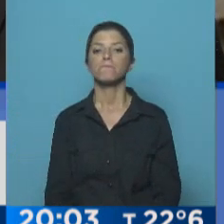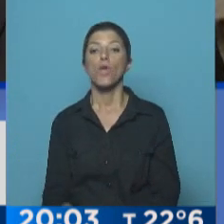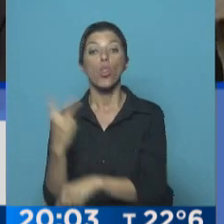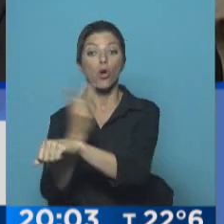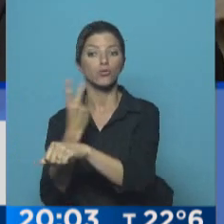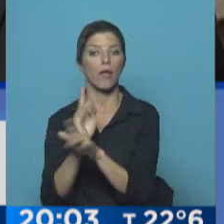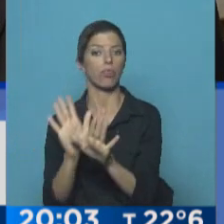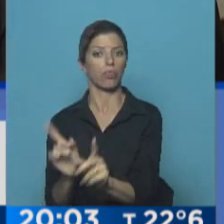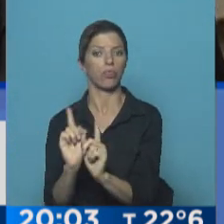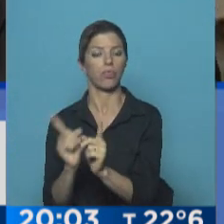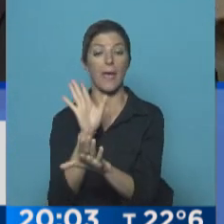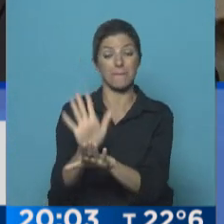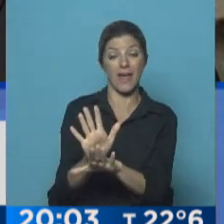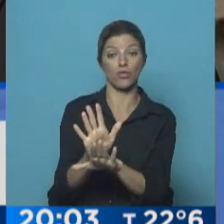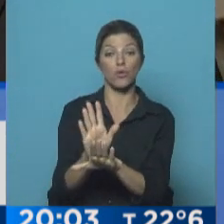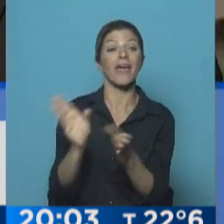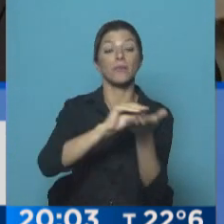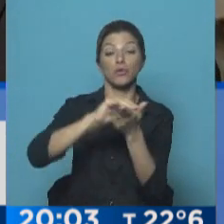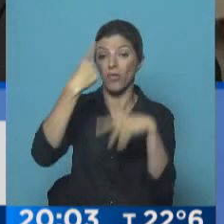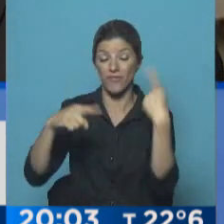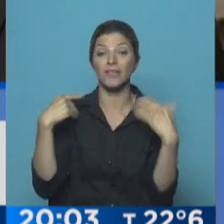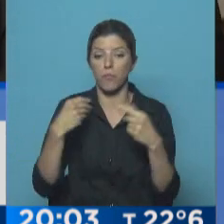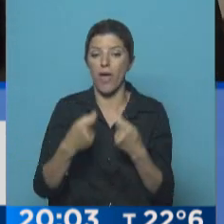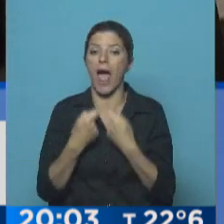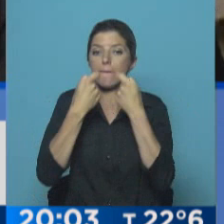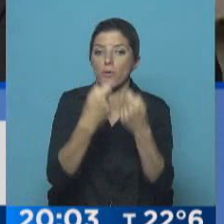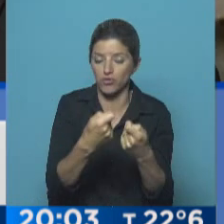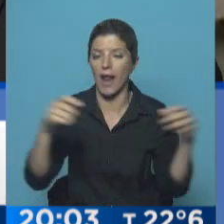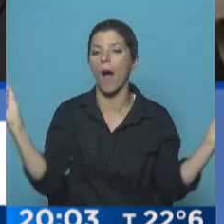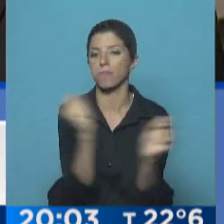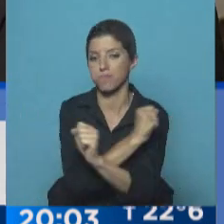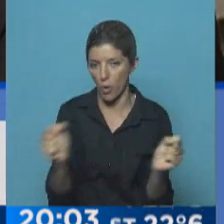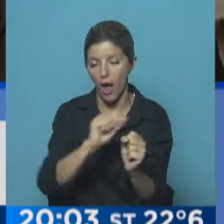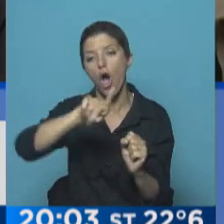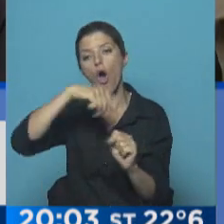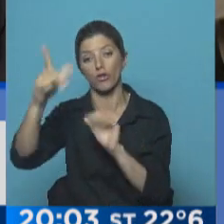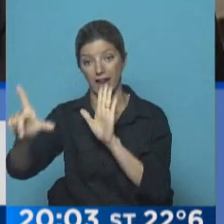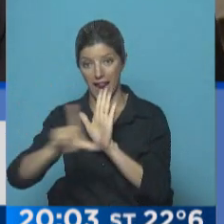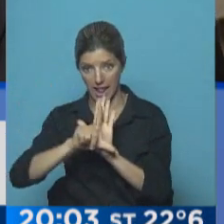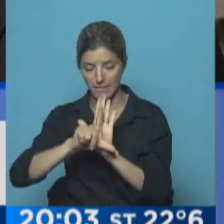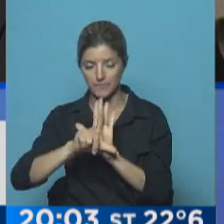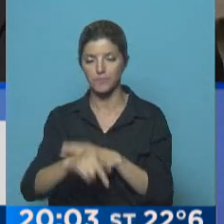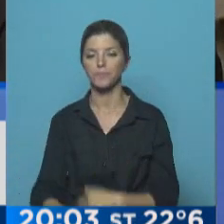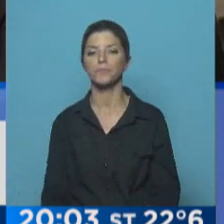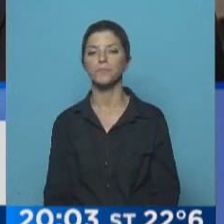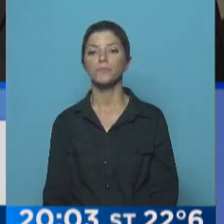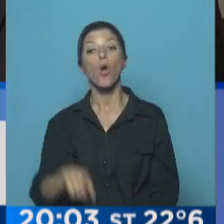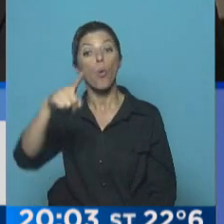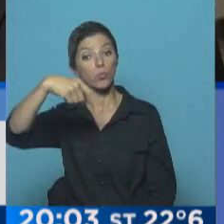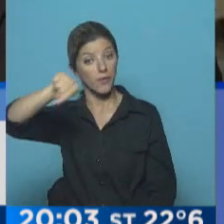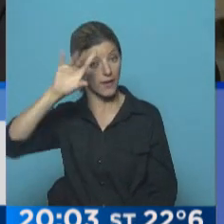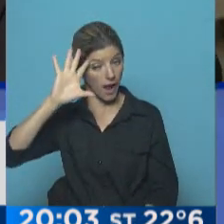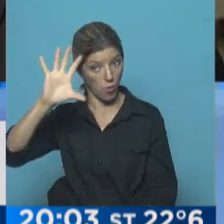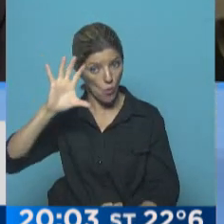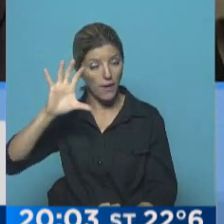suficiente de legisladores para aprobar el resto de las leyes. Recordemos la decisión de